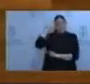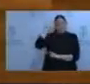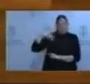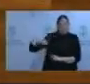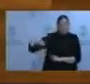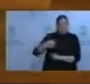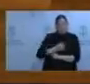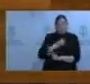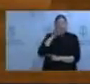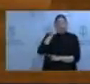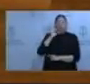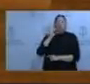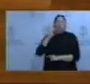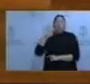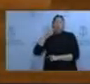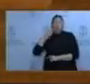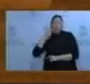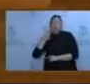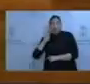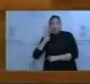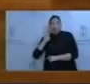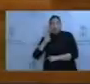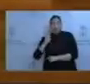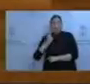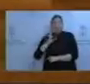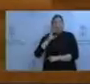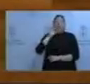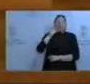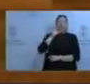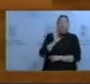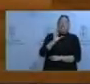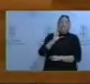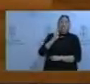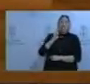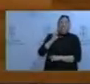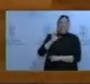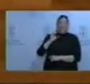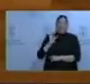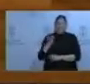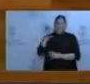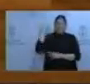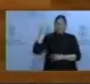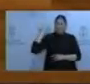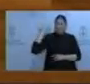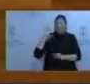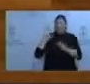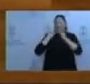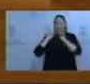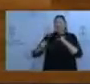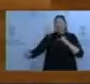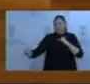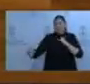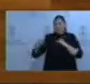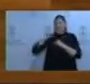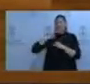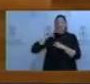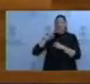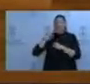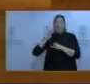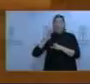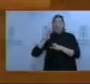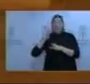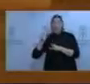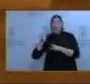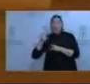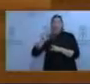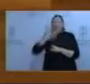nombrar Sogepsa, Cedes en el pasado, a la empresa del cable, al GITPA, la Zalia, para